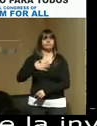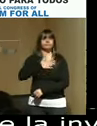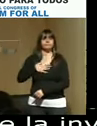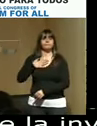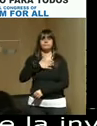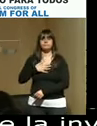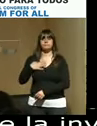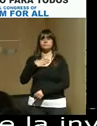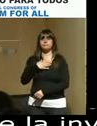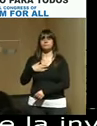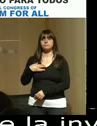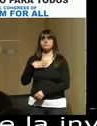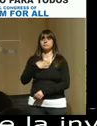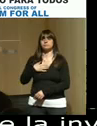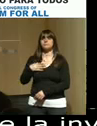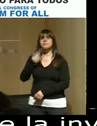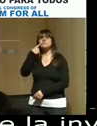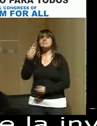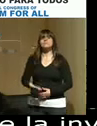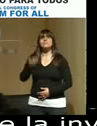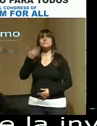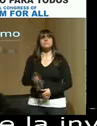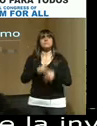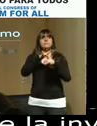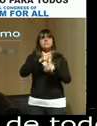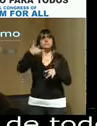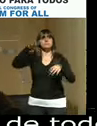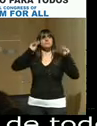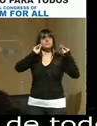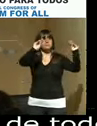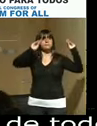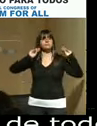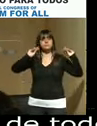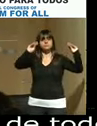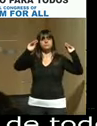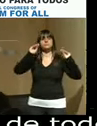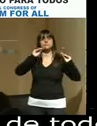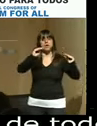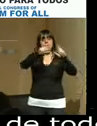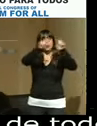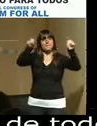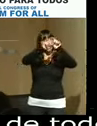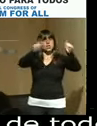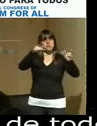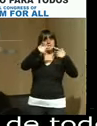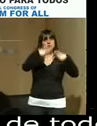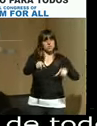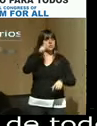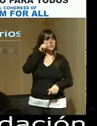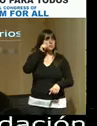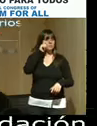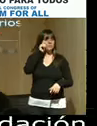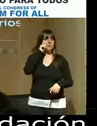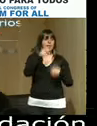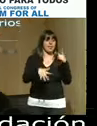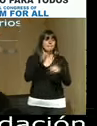decía Simon, y sobre todo concienciar a los empresarios del sector turístico que apostar por un turismo accesible, aparte de ser rentable,